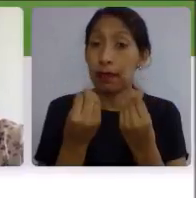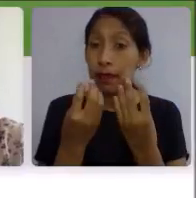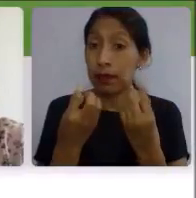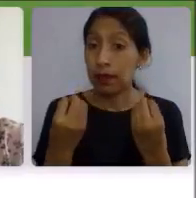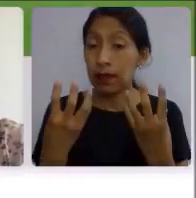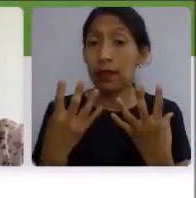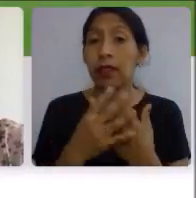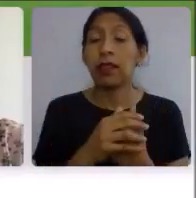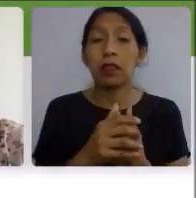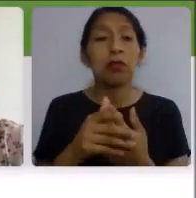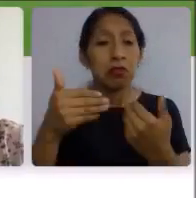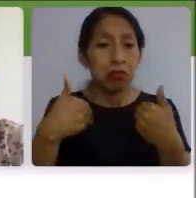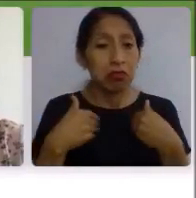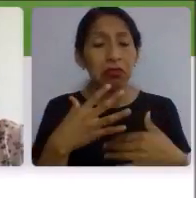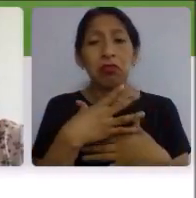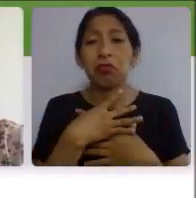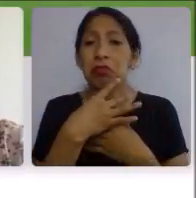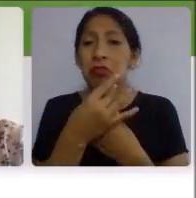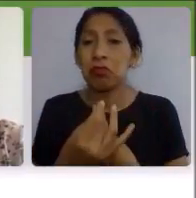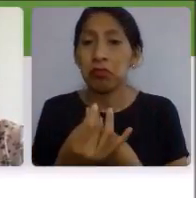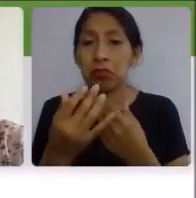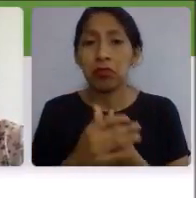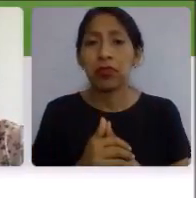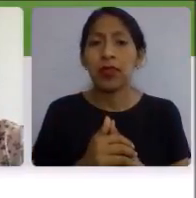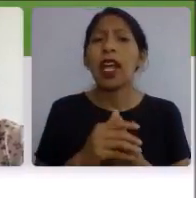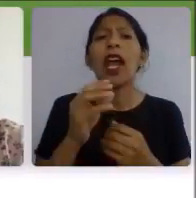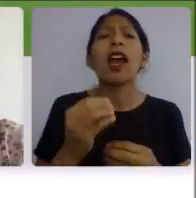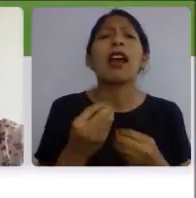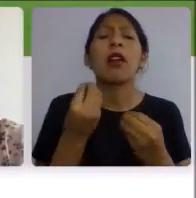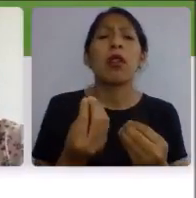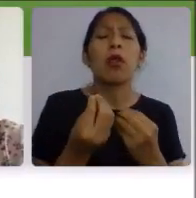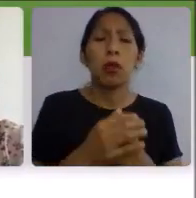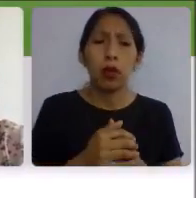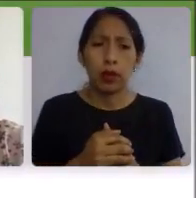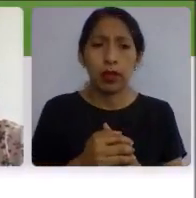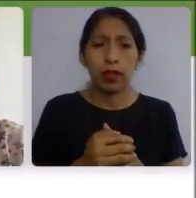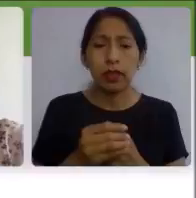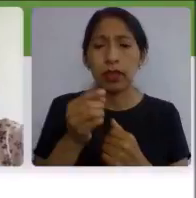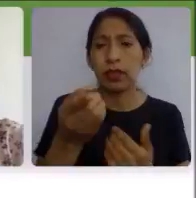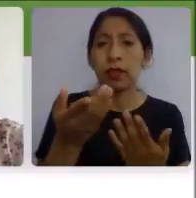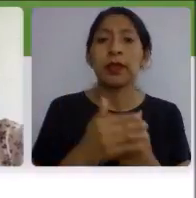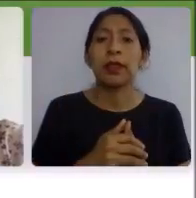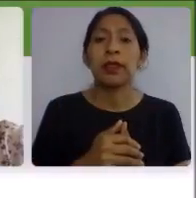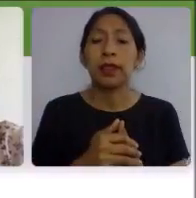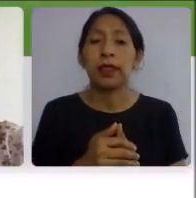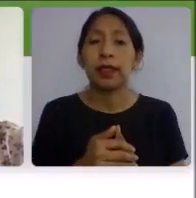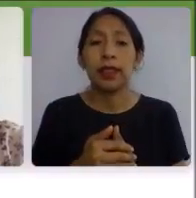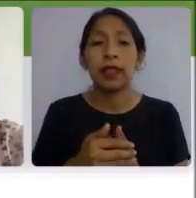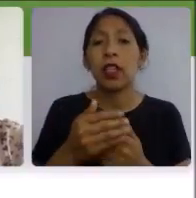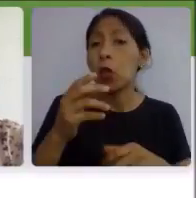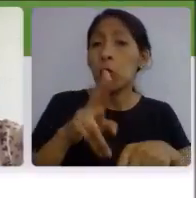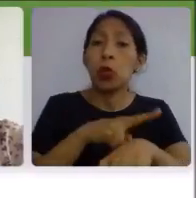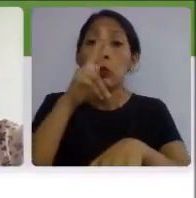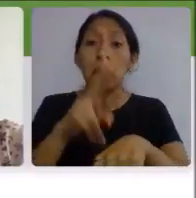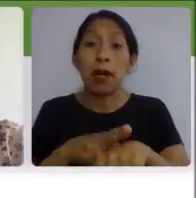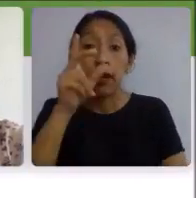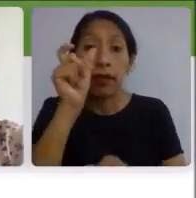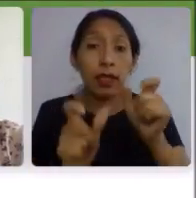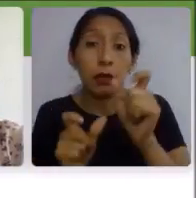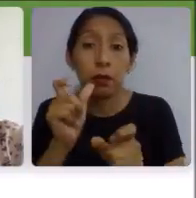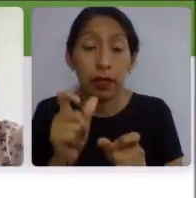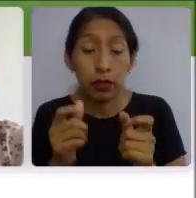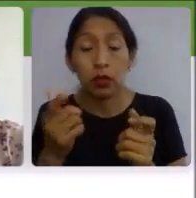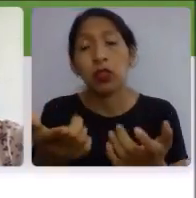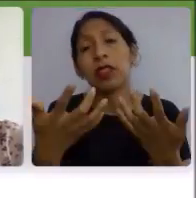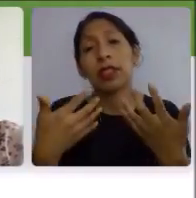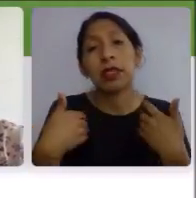toman mayor interés. ¿A qué me refiero con ofertas rápidas, especializadas? Lo convencional que la gran mayoría de tour